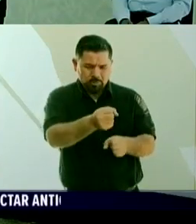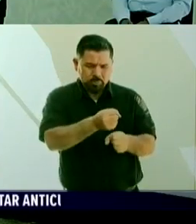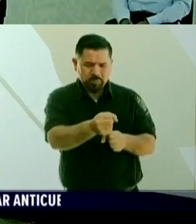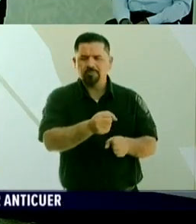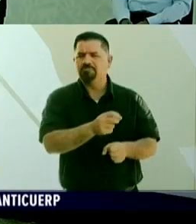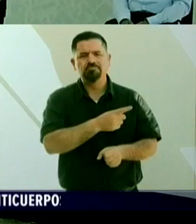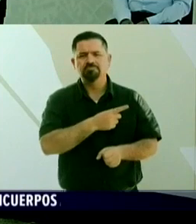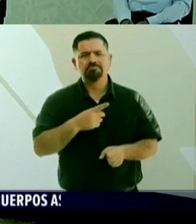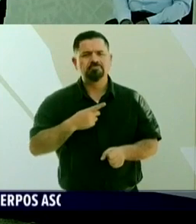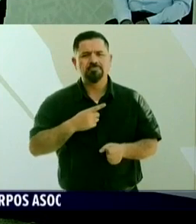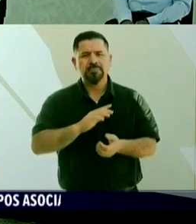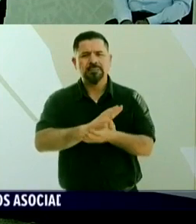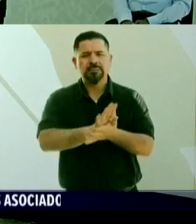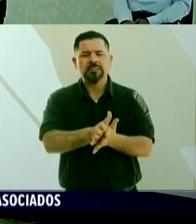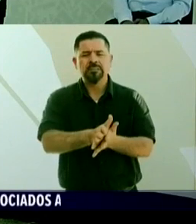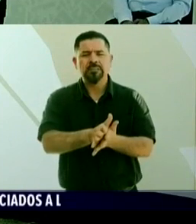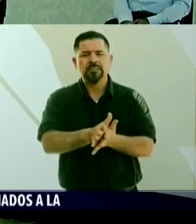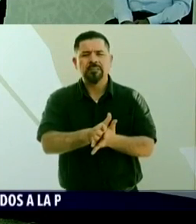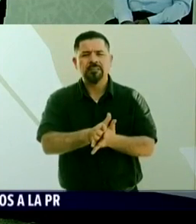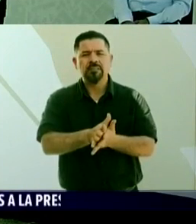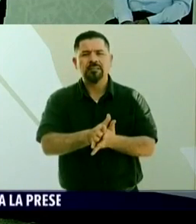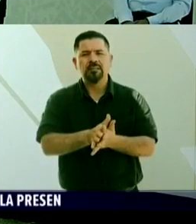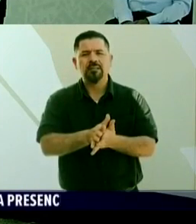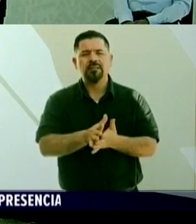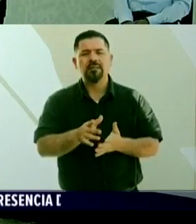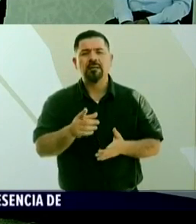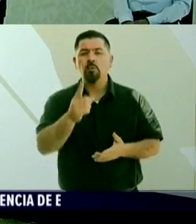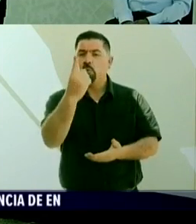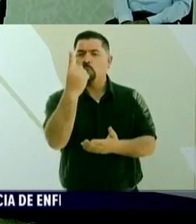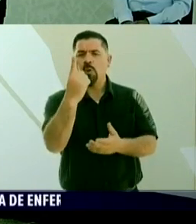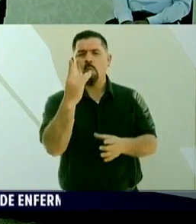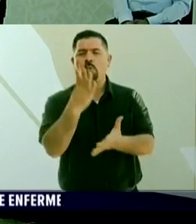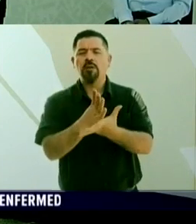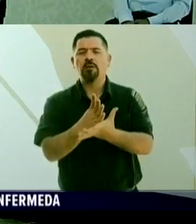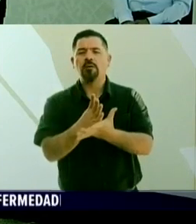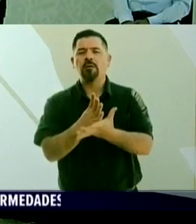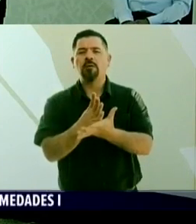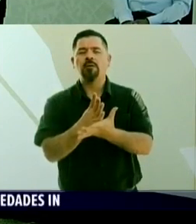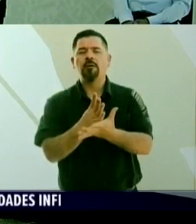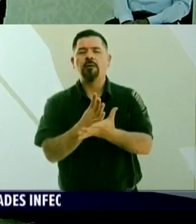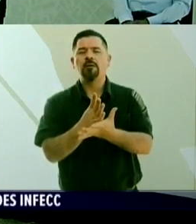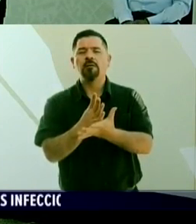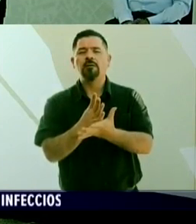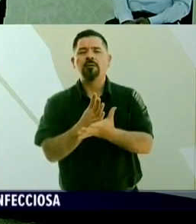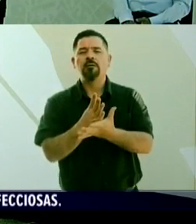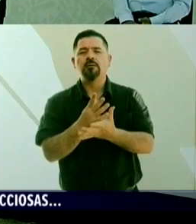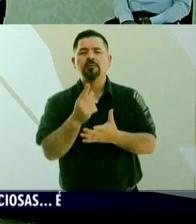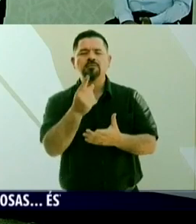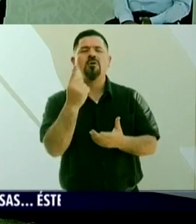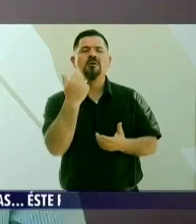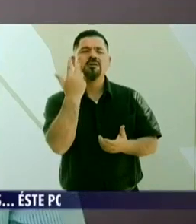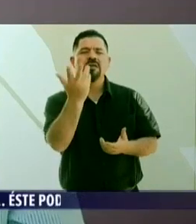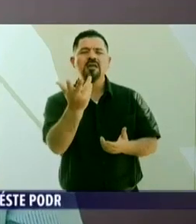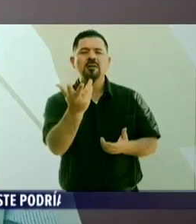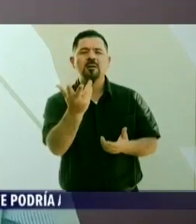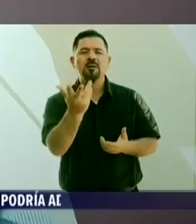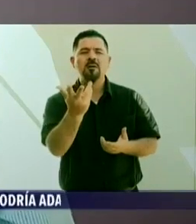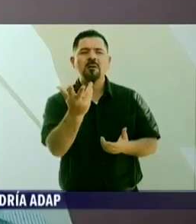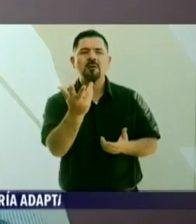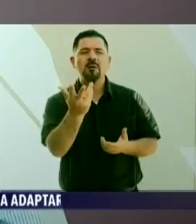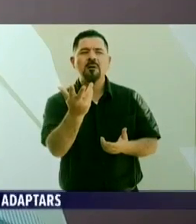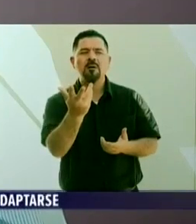iguales. Nada más. Lo único que queremos es